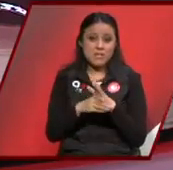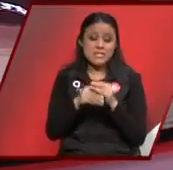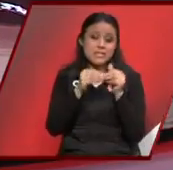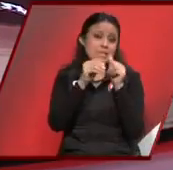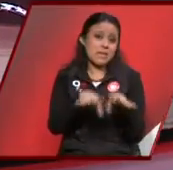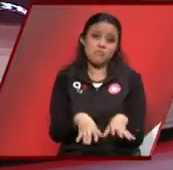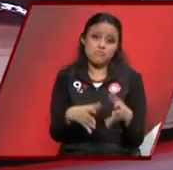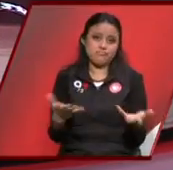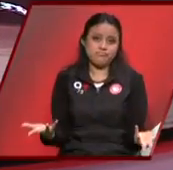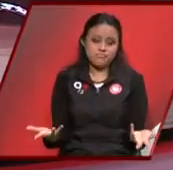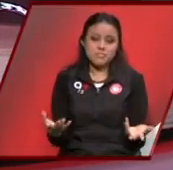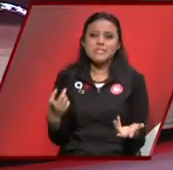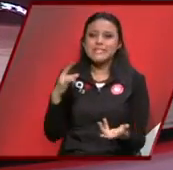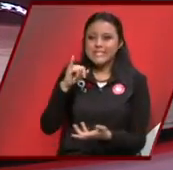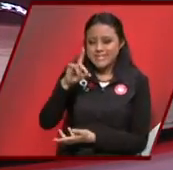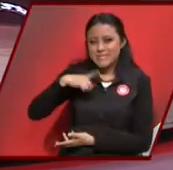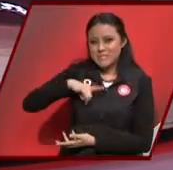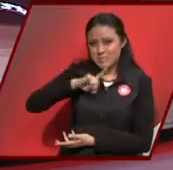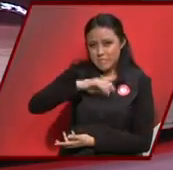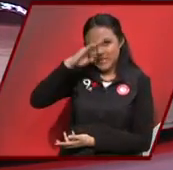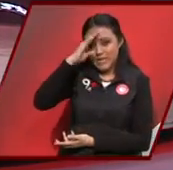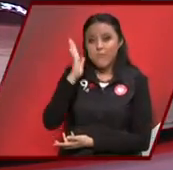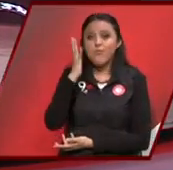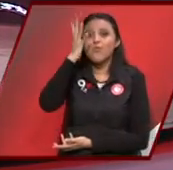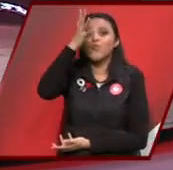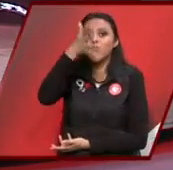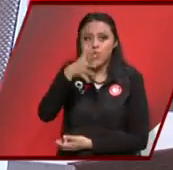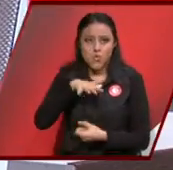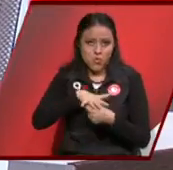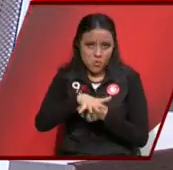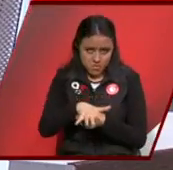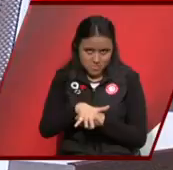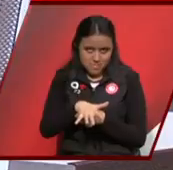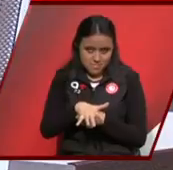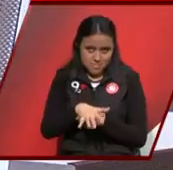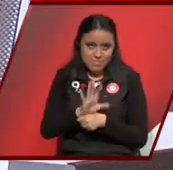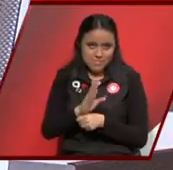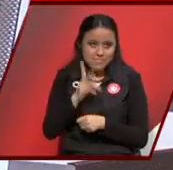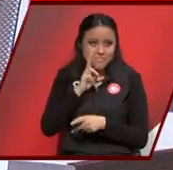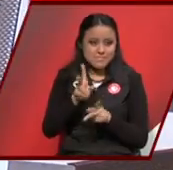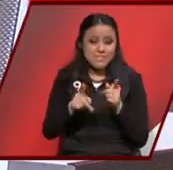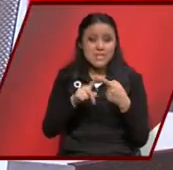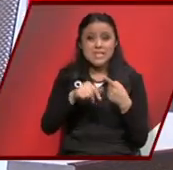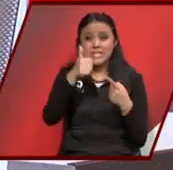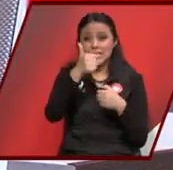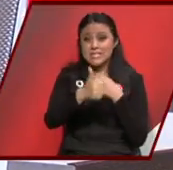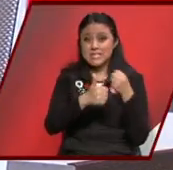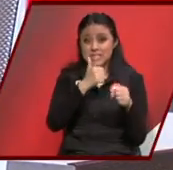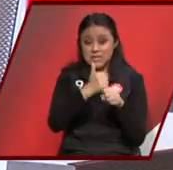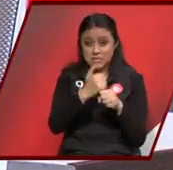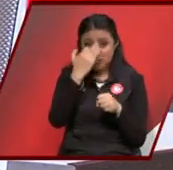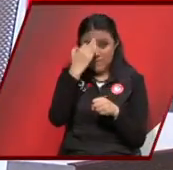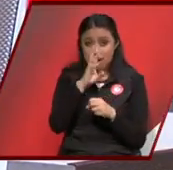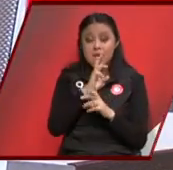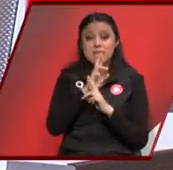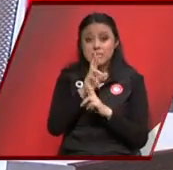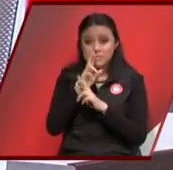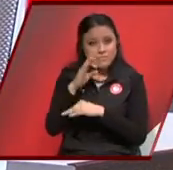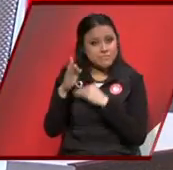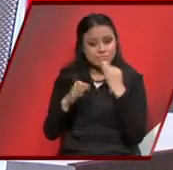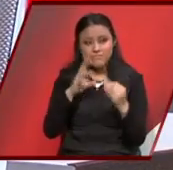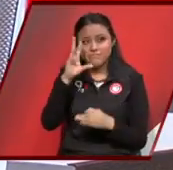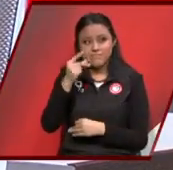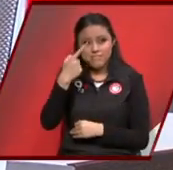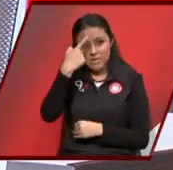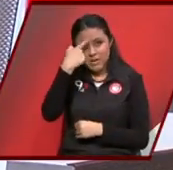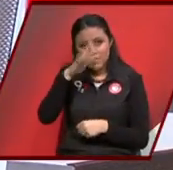inconclusas. Así es, necesitamos pensar esta ciudad a largo plazo y ese es el objetivo. Como lo dices acertadamente, 6 años no va a alcanzar para resolver todo, pero